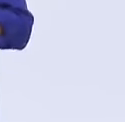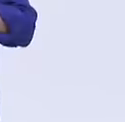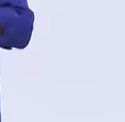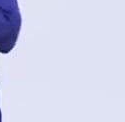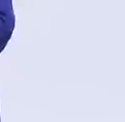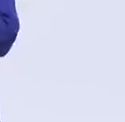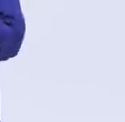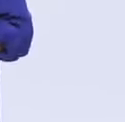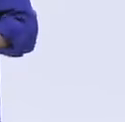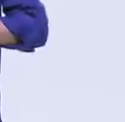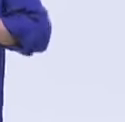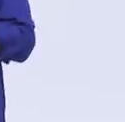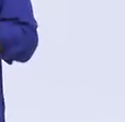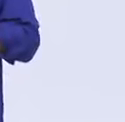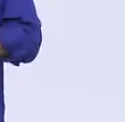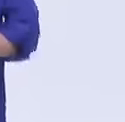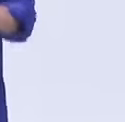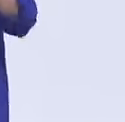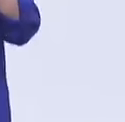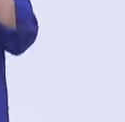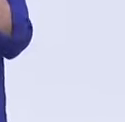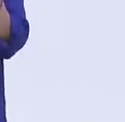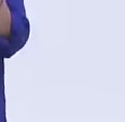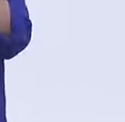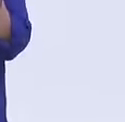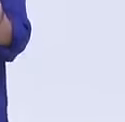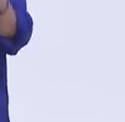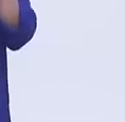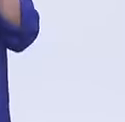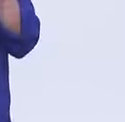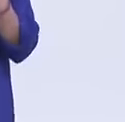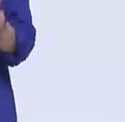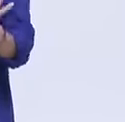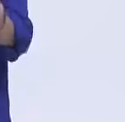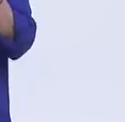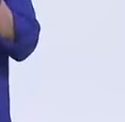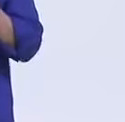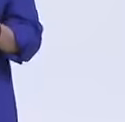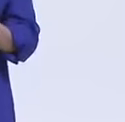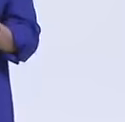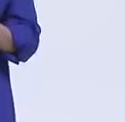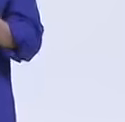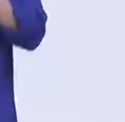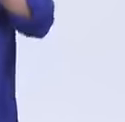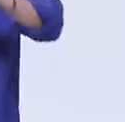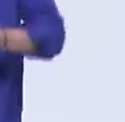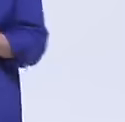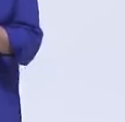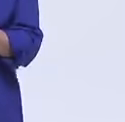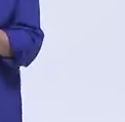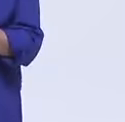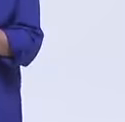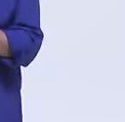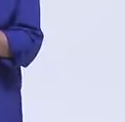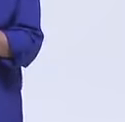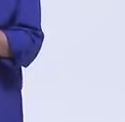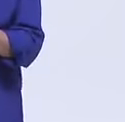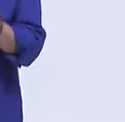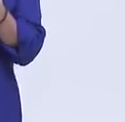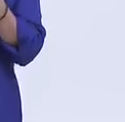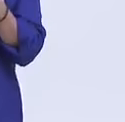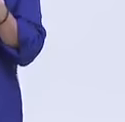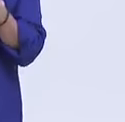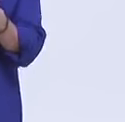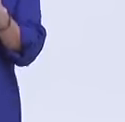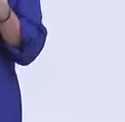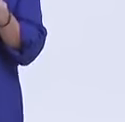las manos con agua y jabón le sumamos las 24 horas que permanecemos en nuestras casas y todo esto lo